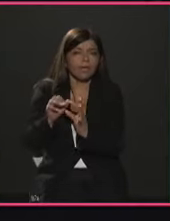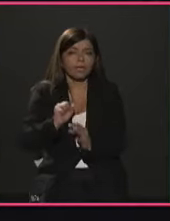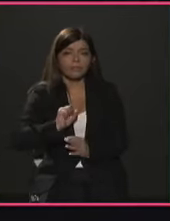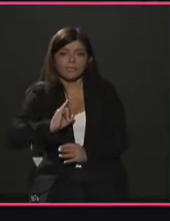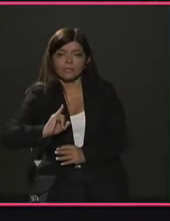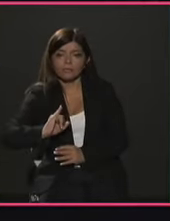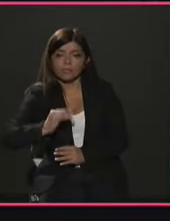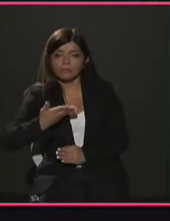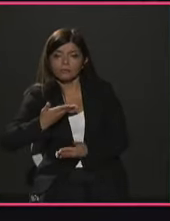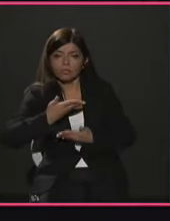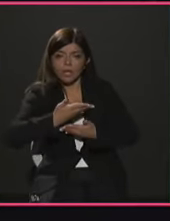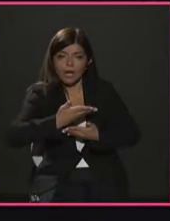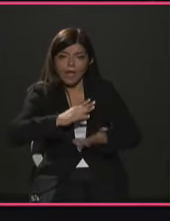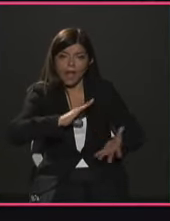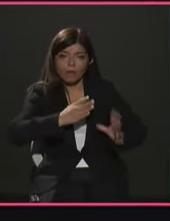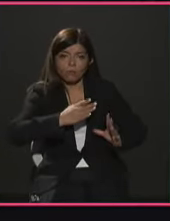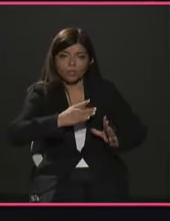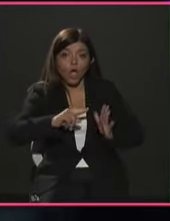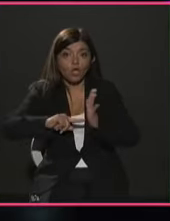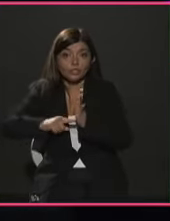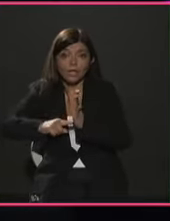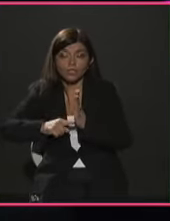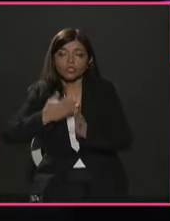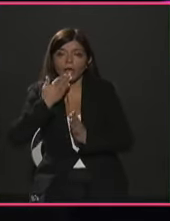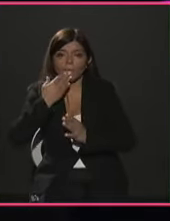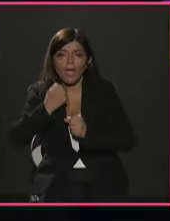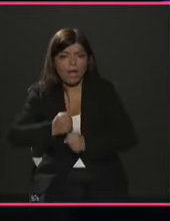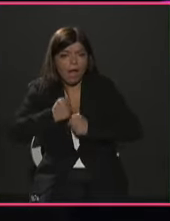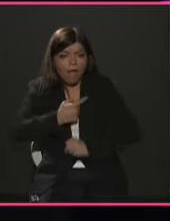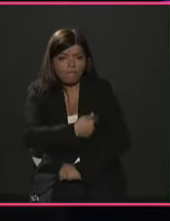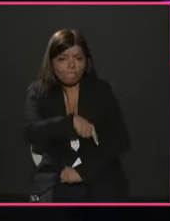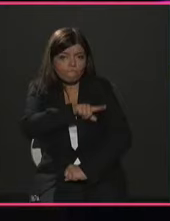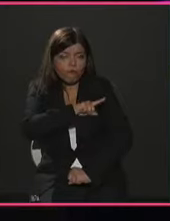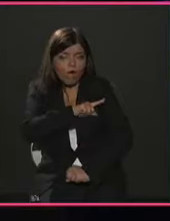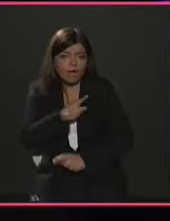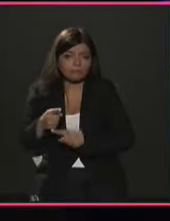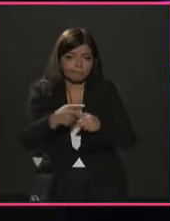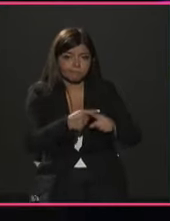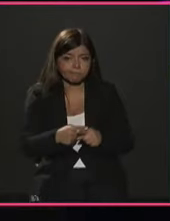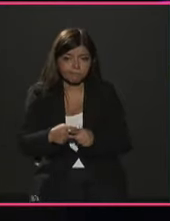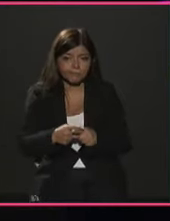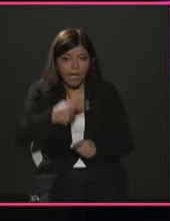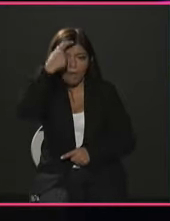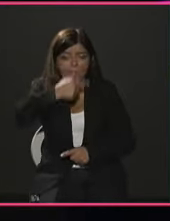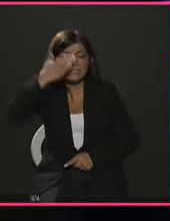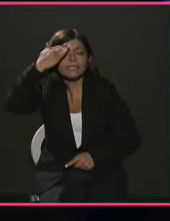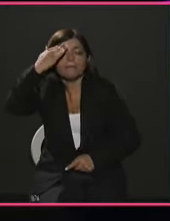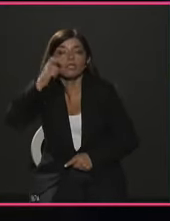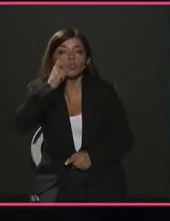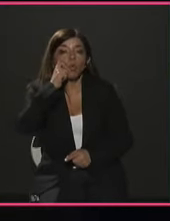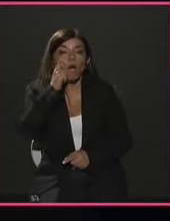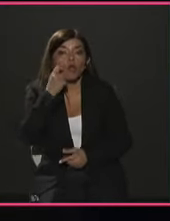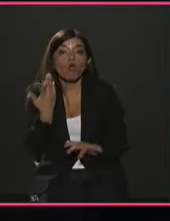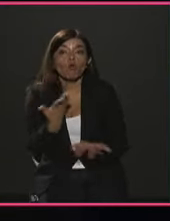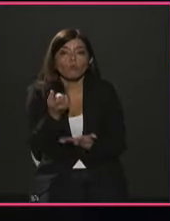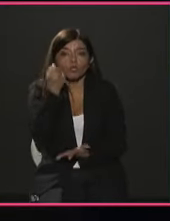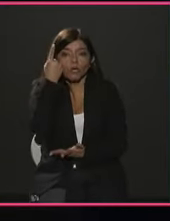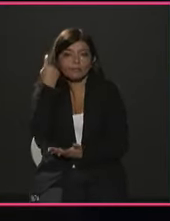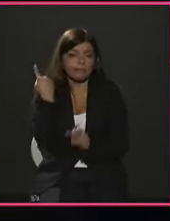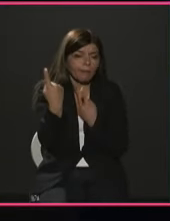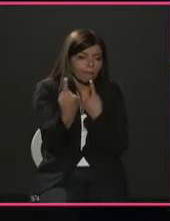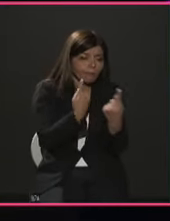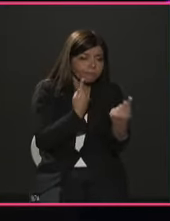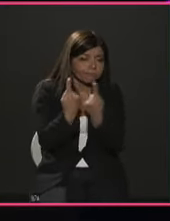el mundo no solo algo técnico sino que la fuerza fundamental en la subjetividad humana parte de cómo nos entendemos a nosotros